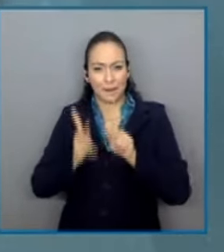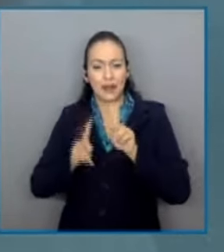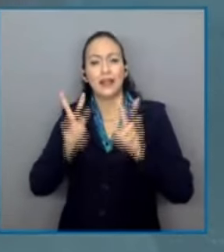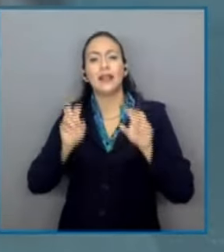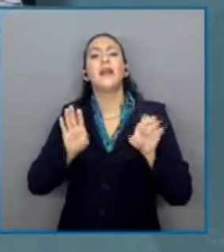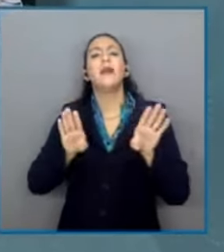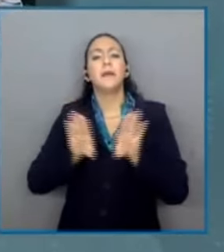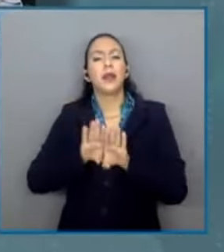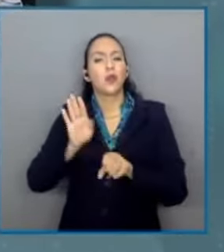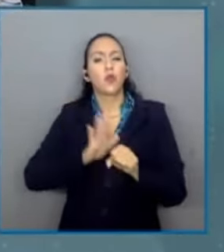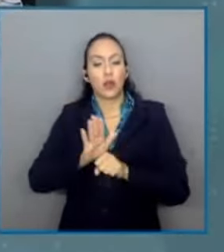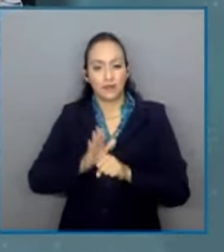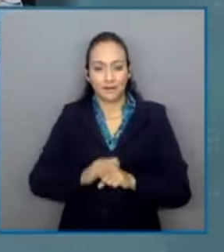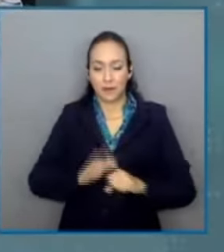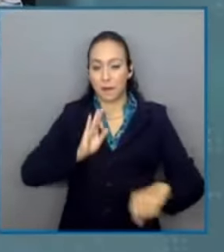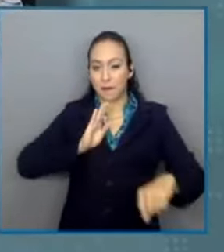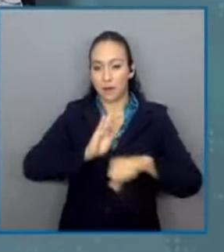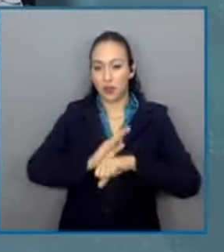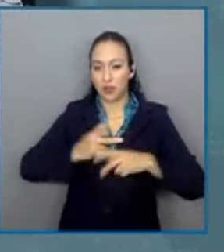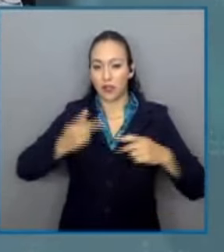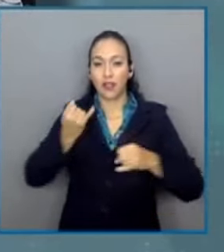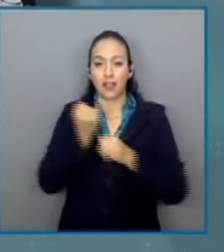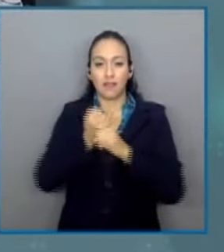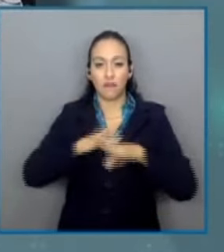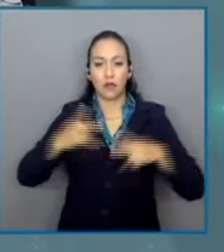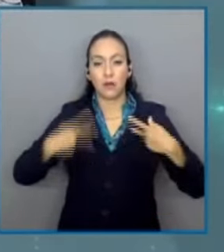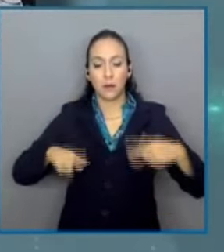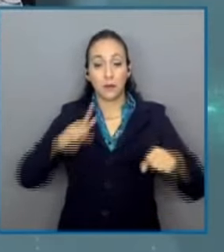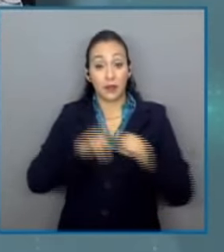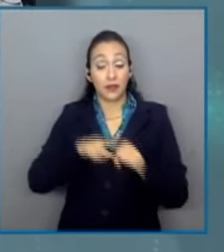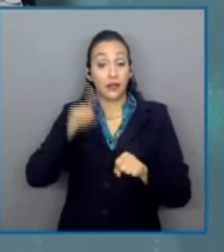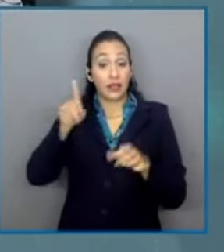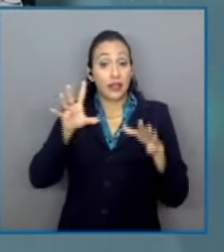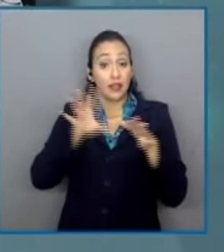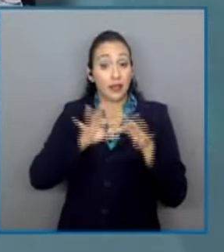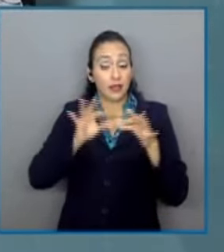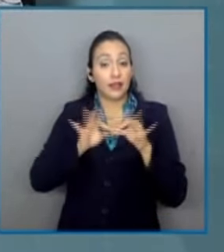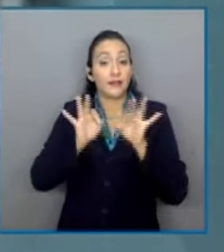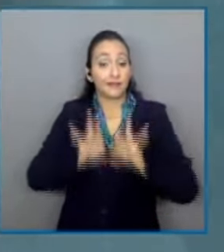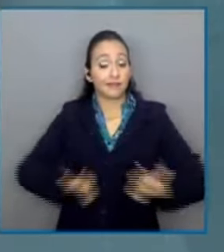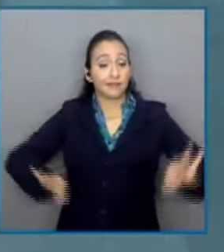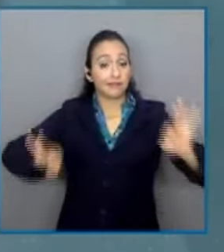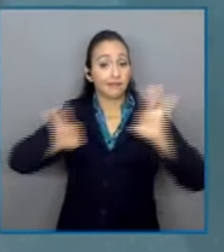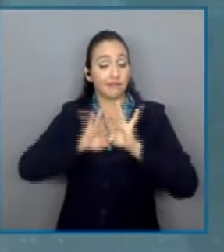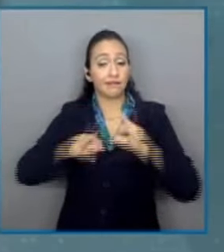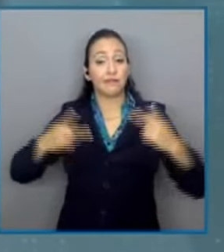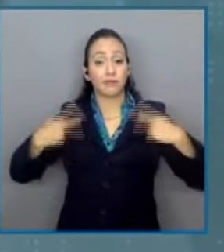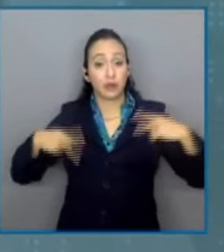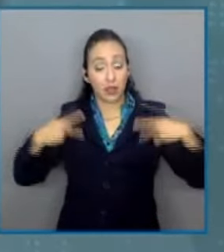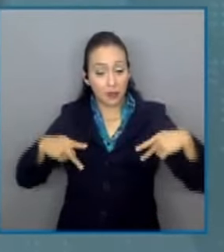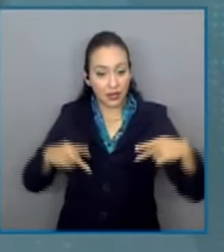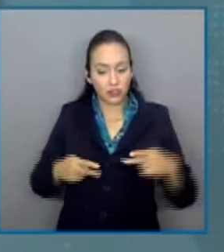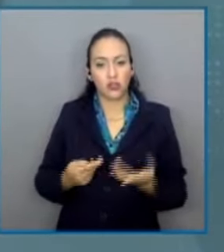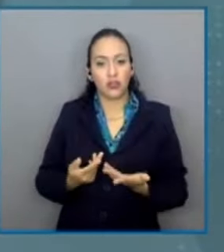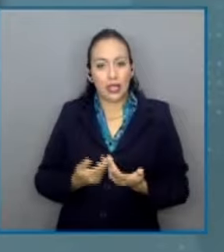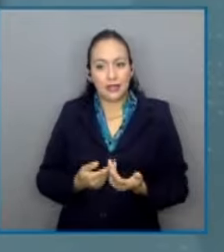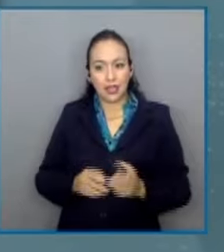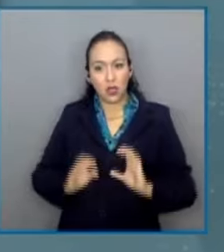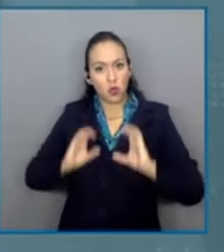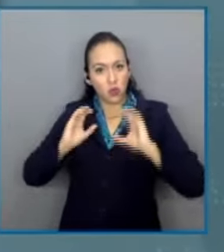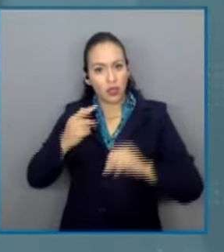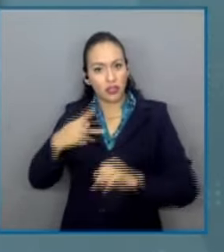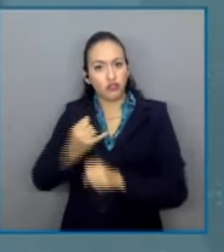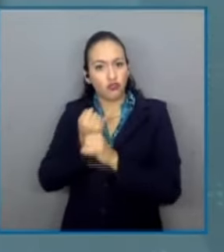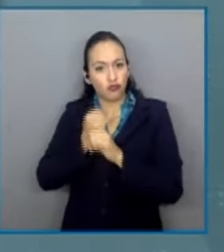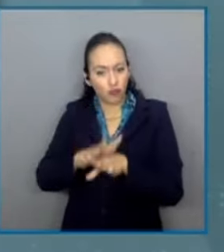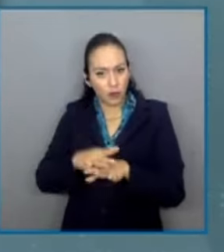personales, en la que se abordó la importancia de garantizar la seguridad y la privacidad de quienes hacen uso de los medios